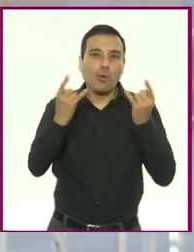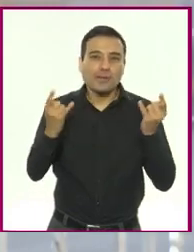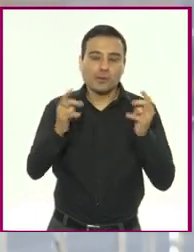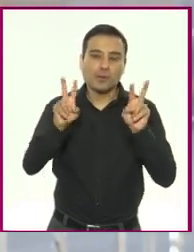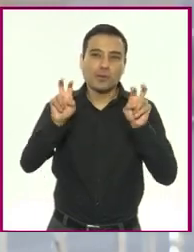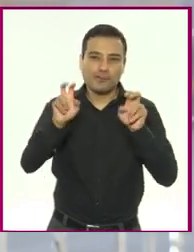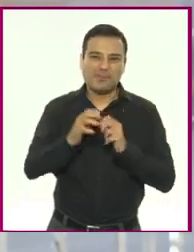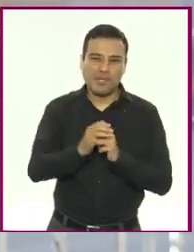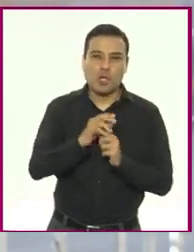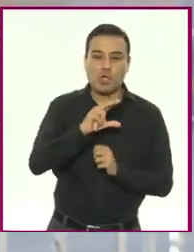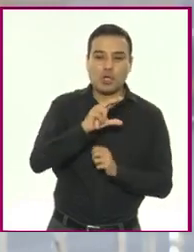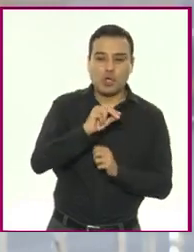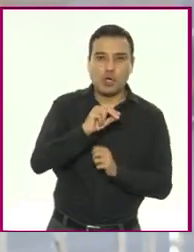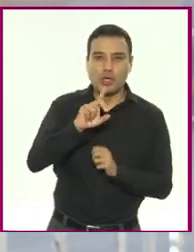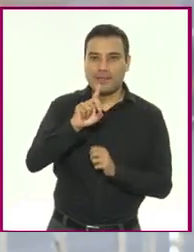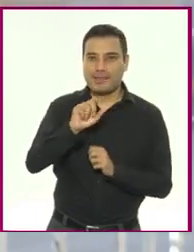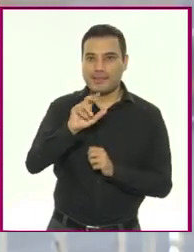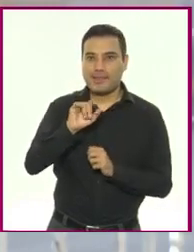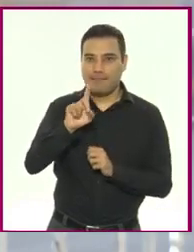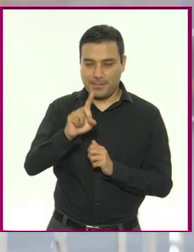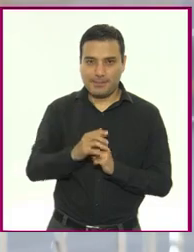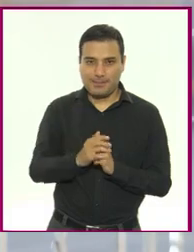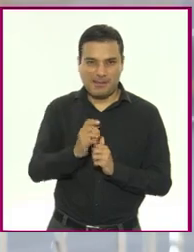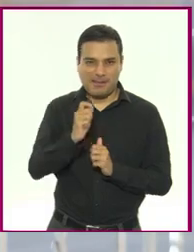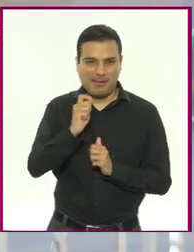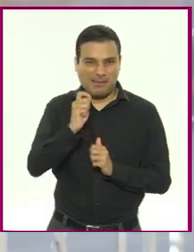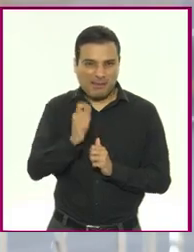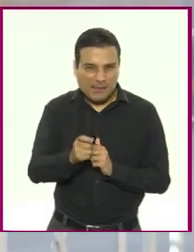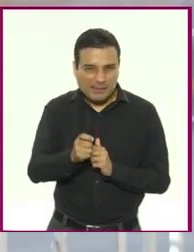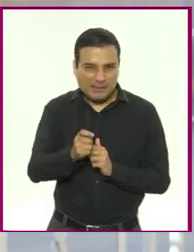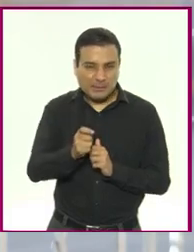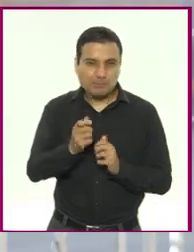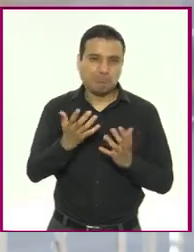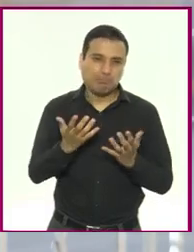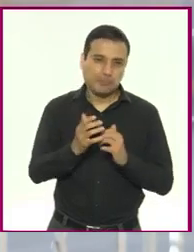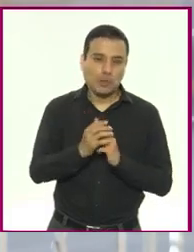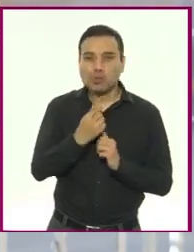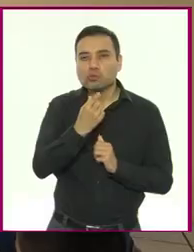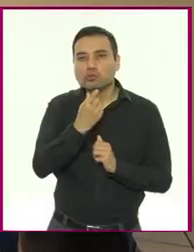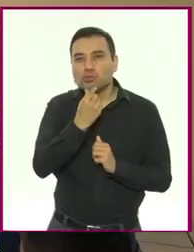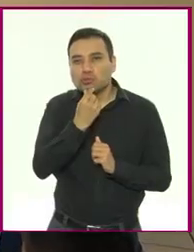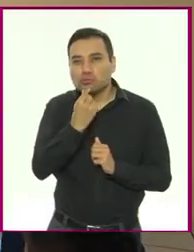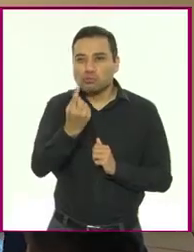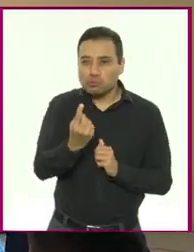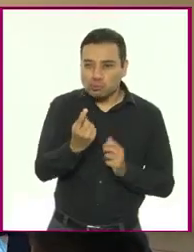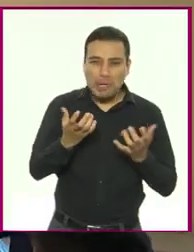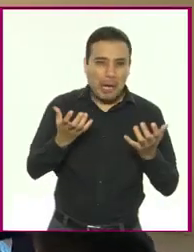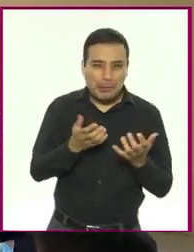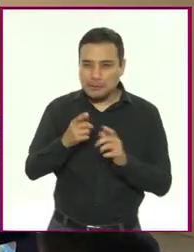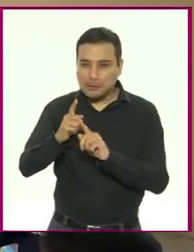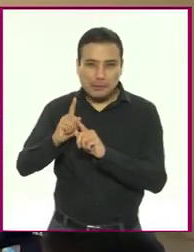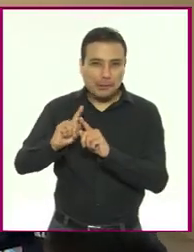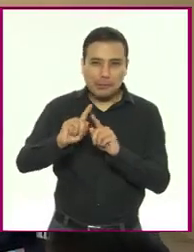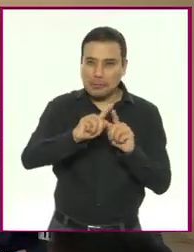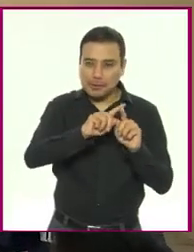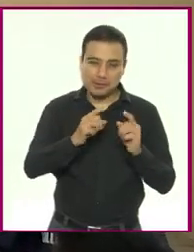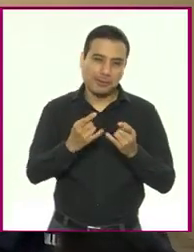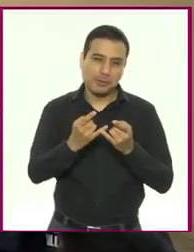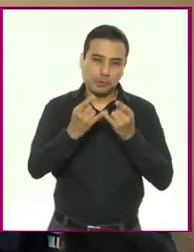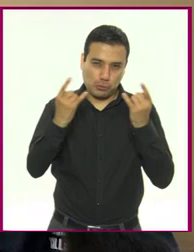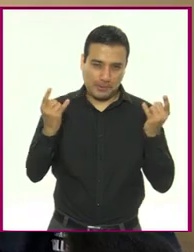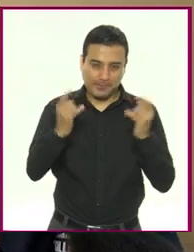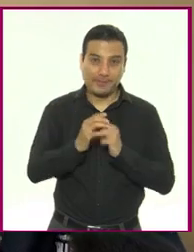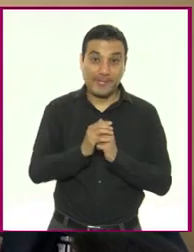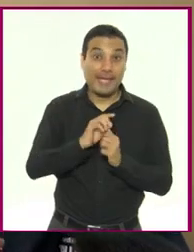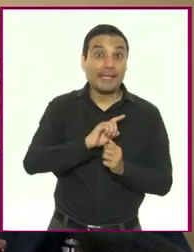David trata sobre algunas conductas eh que realiza el pequeño Posteriormente la idea es que yo les